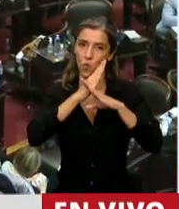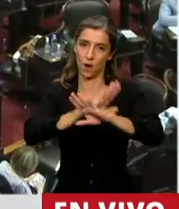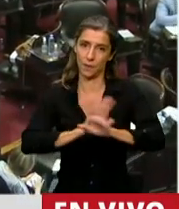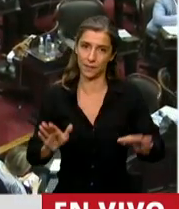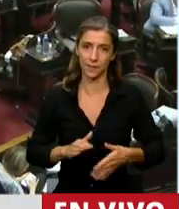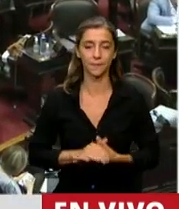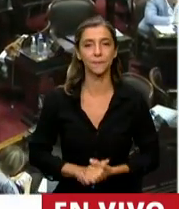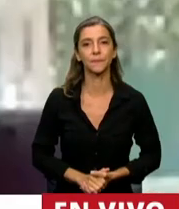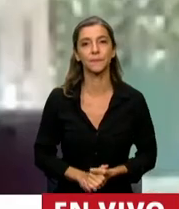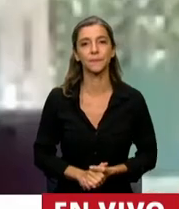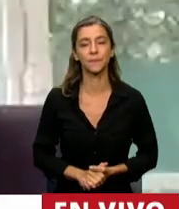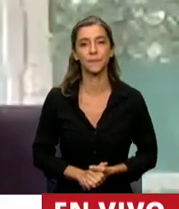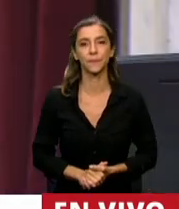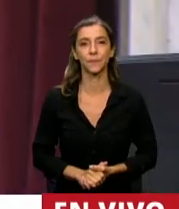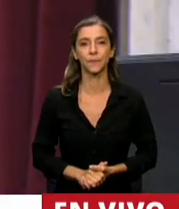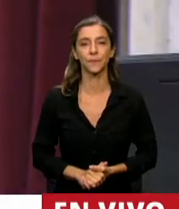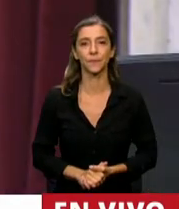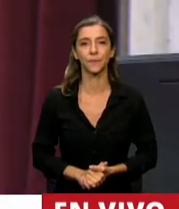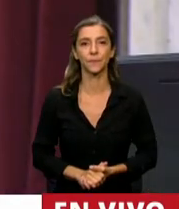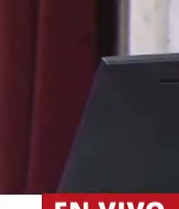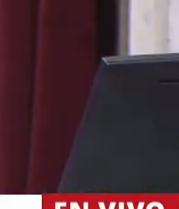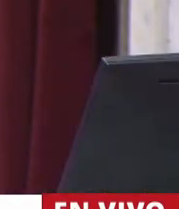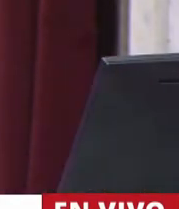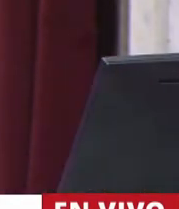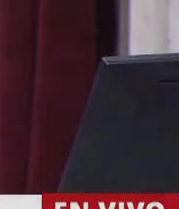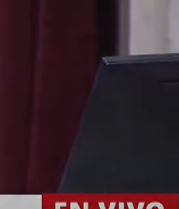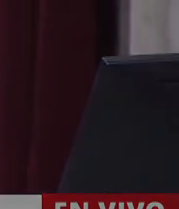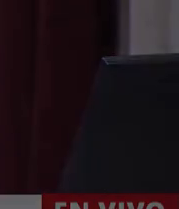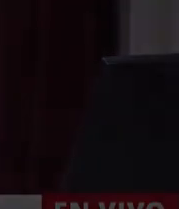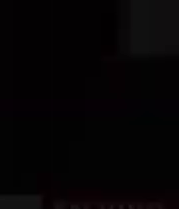Muchas gracias. Muchas gracias, diputada Vallejos.